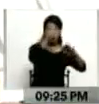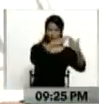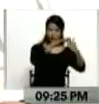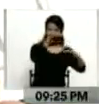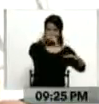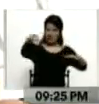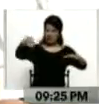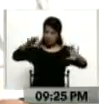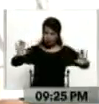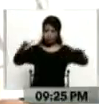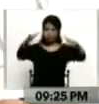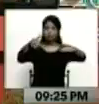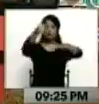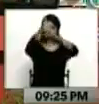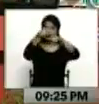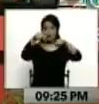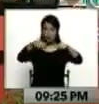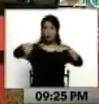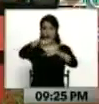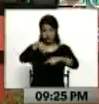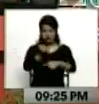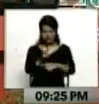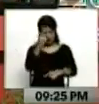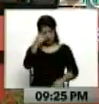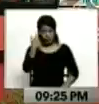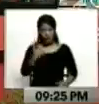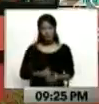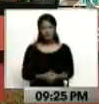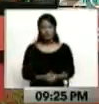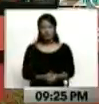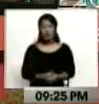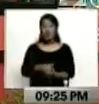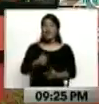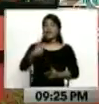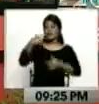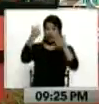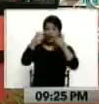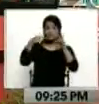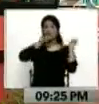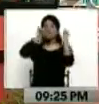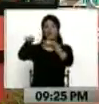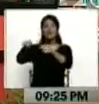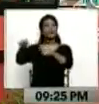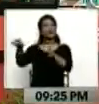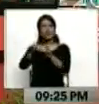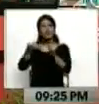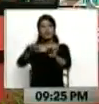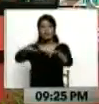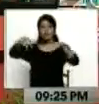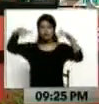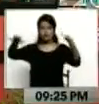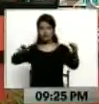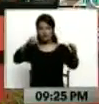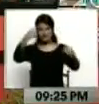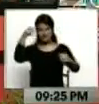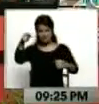comunas y recuerdo aqu el acto que hizo el comandante Chávez fue en el el Teresa